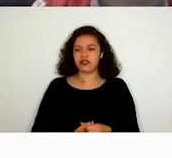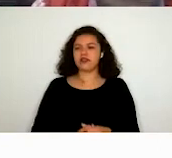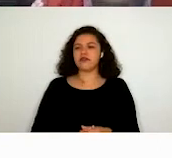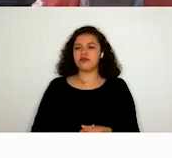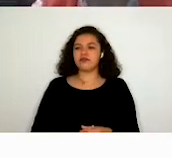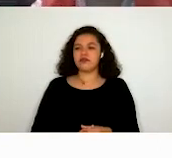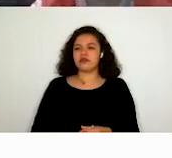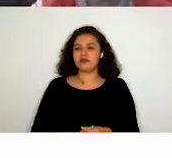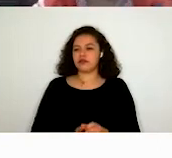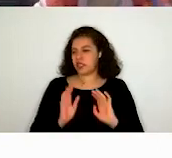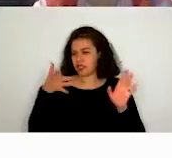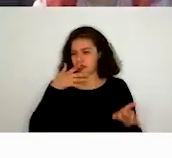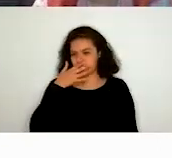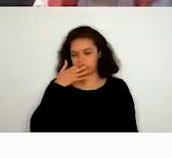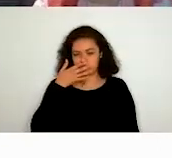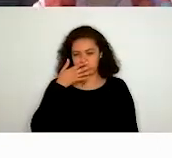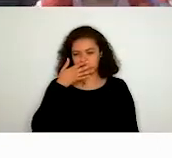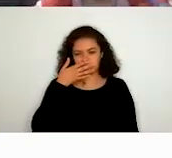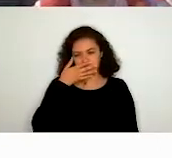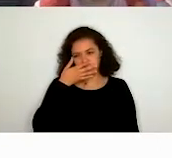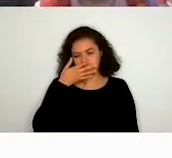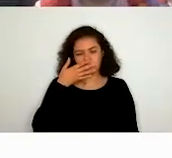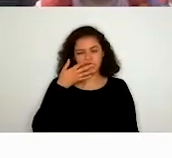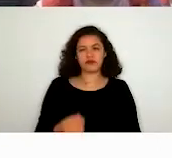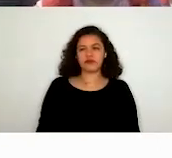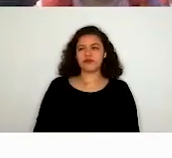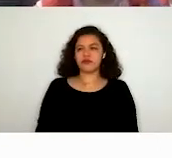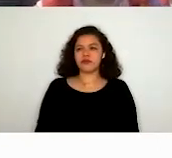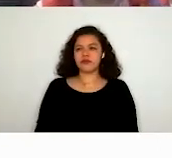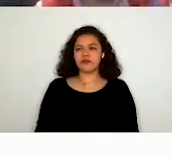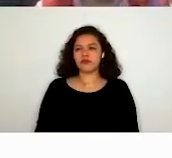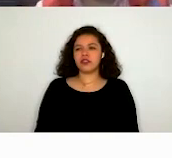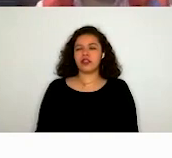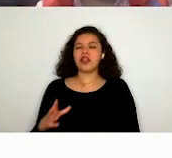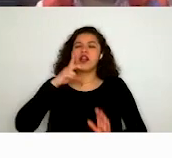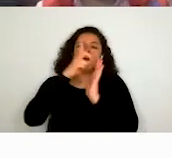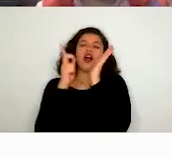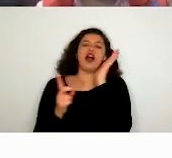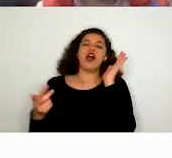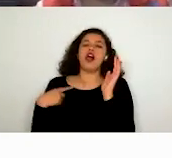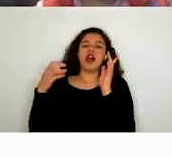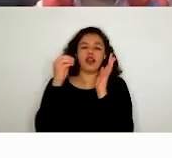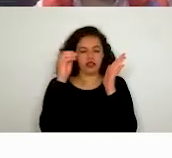Y hasta ahí. Si se dan cuenta, son varios puntos que nosotros debemos de cumplir.